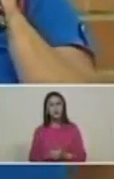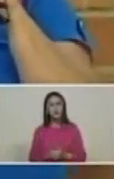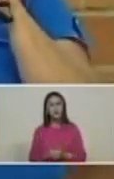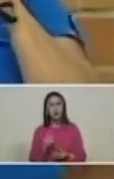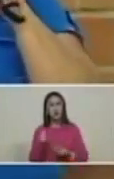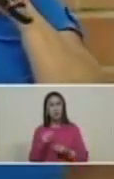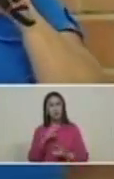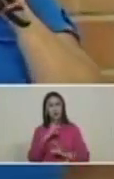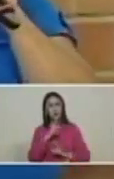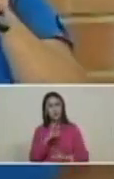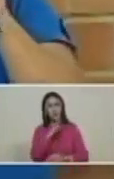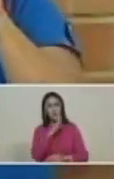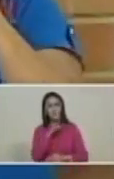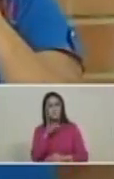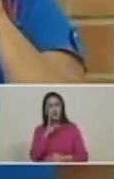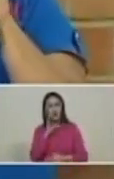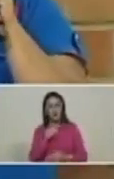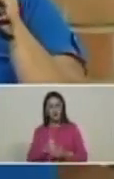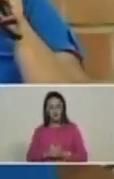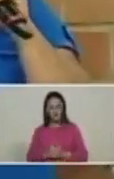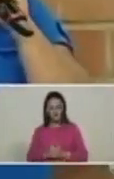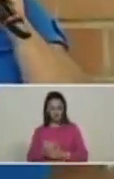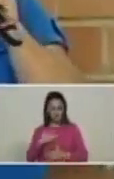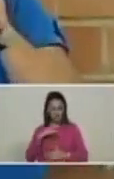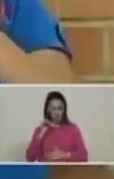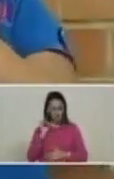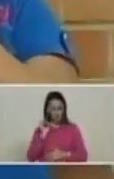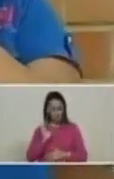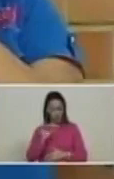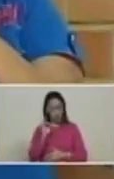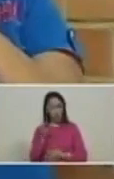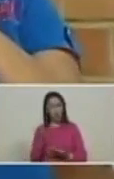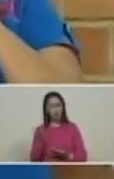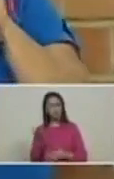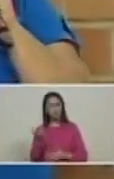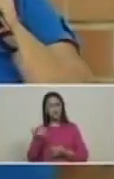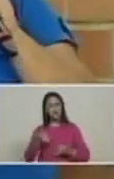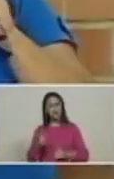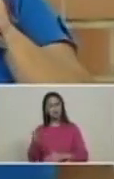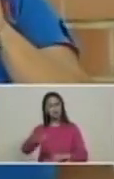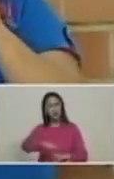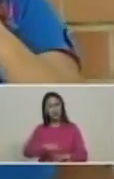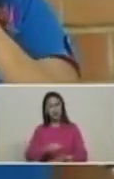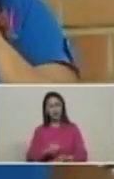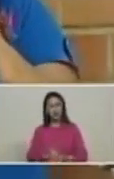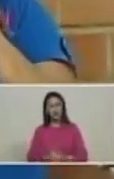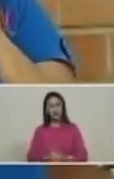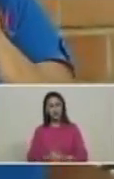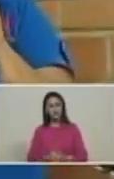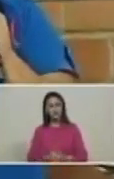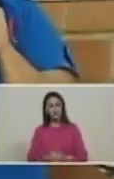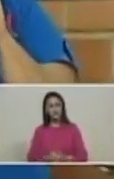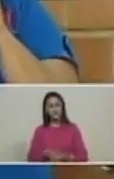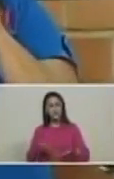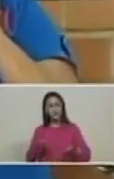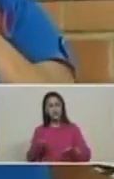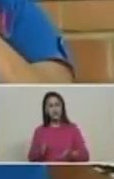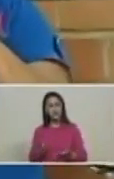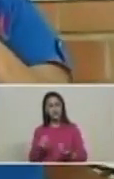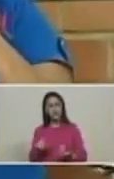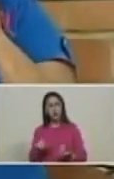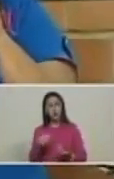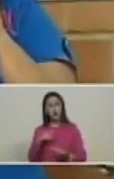responderle a una madre que carga, que tiene un dolor tan grande que es la pérdida de un hijo y perder sobre todo el hijo en tiempo